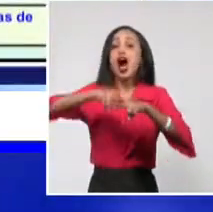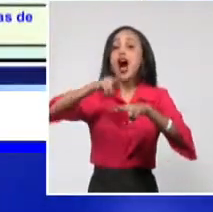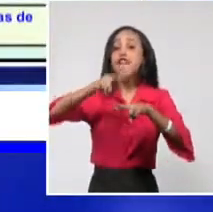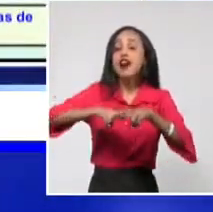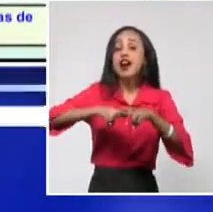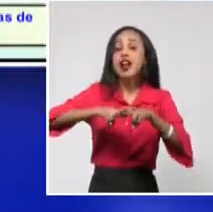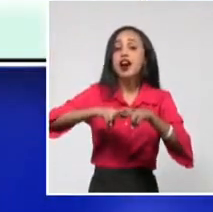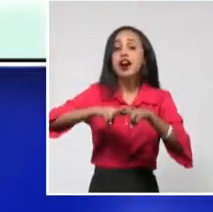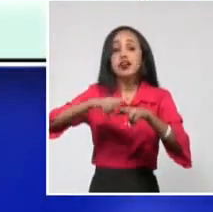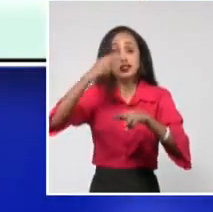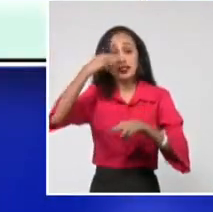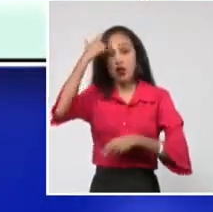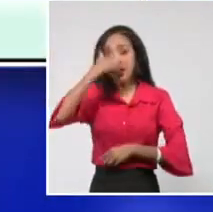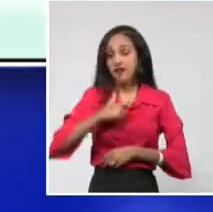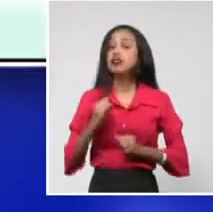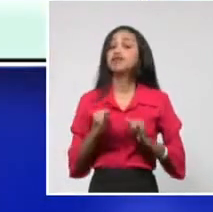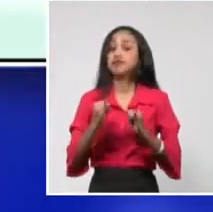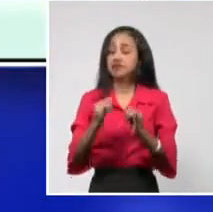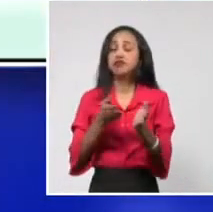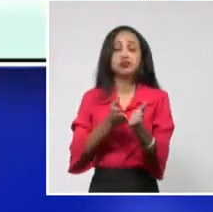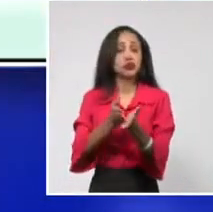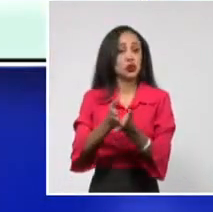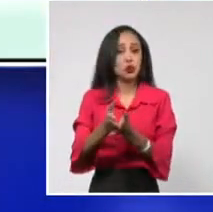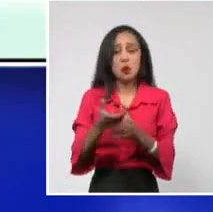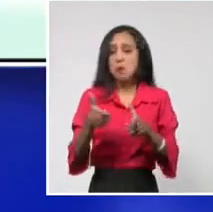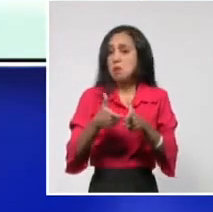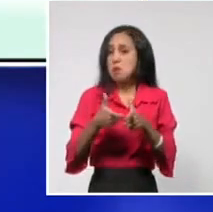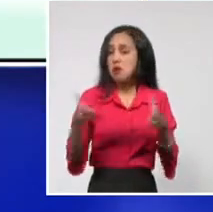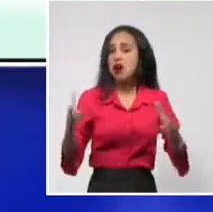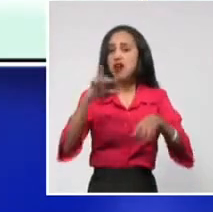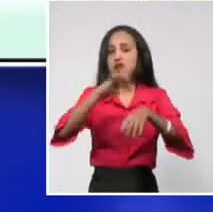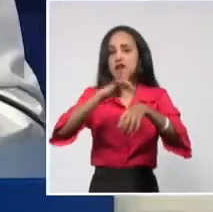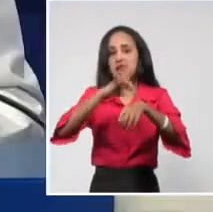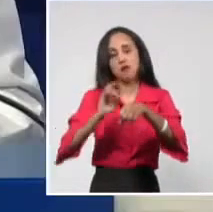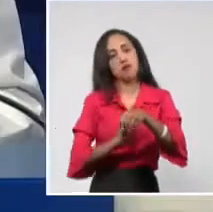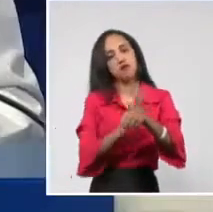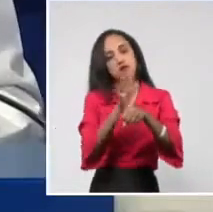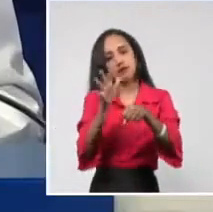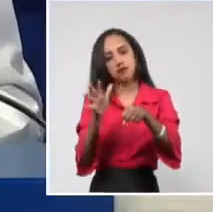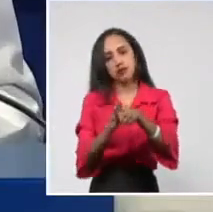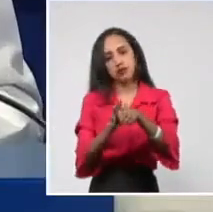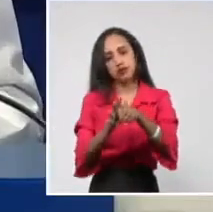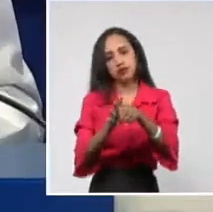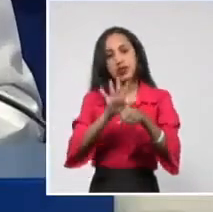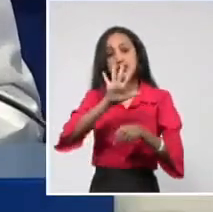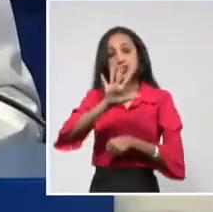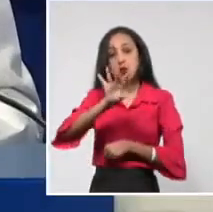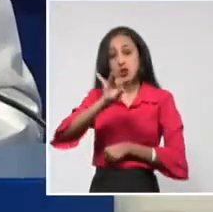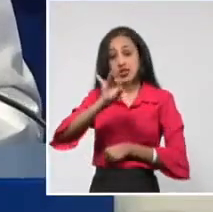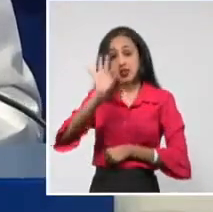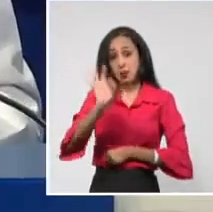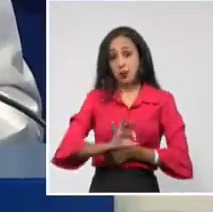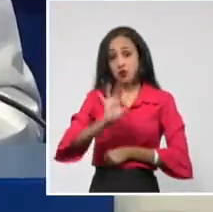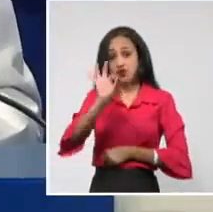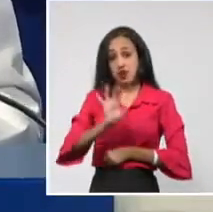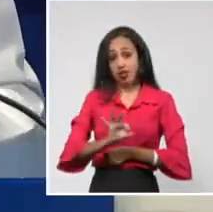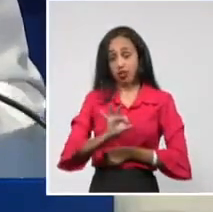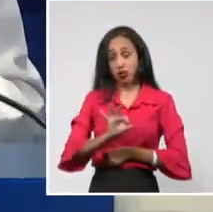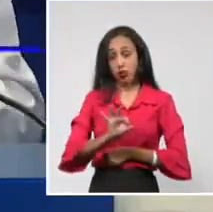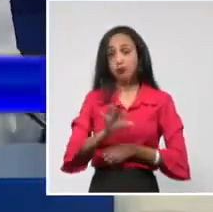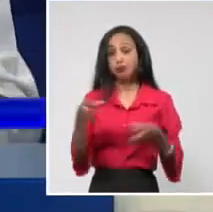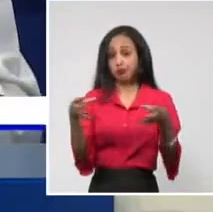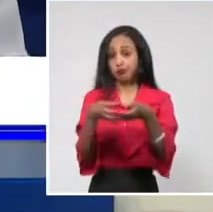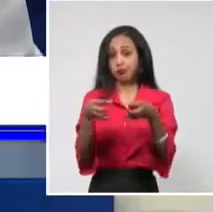Ciego de Ávila continúan reportando un alto número de contagios de la COVID-19. El 57%